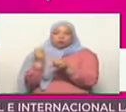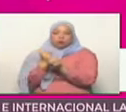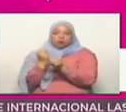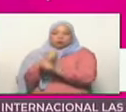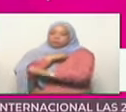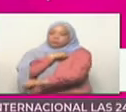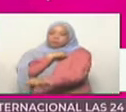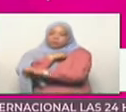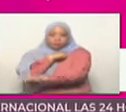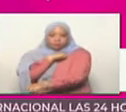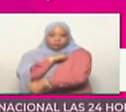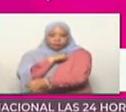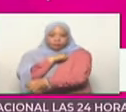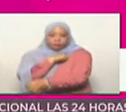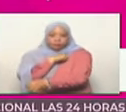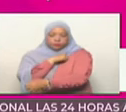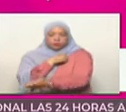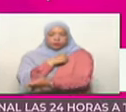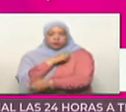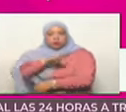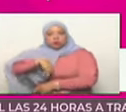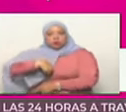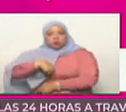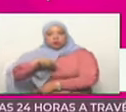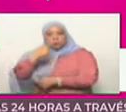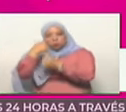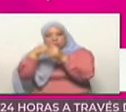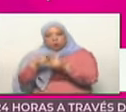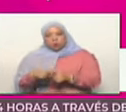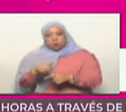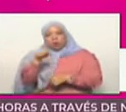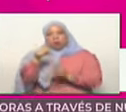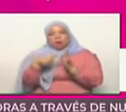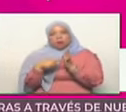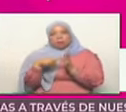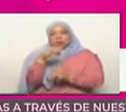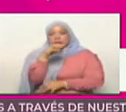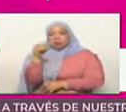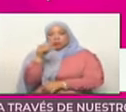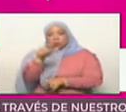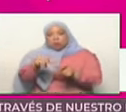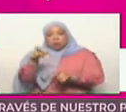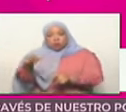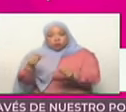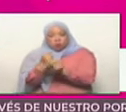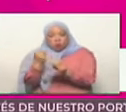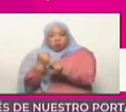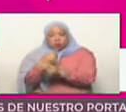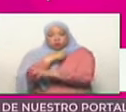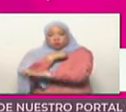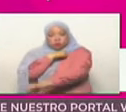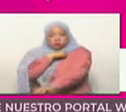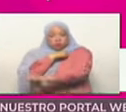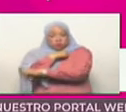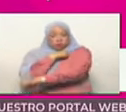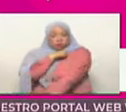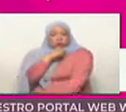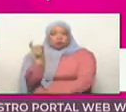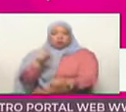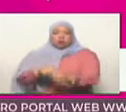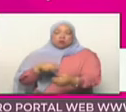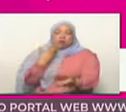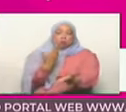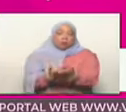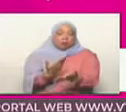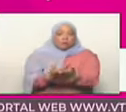delincuentes. Nosotros hemos contabilizado más de 1,000 comanditos de delincuentes que con plan establecido se lanzaron a